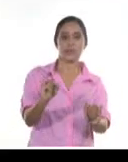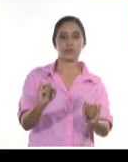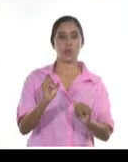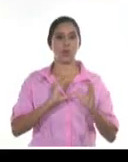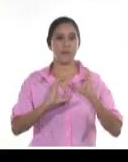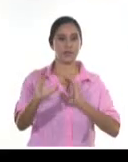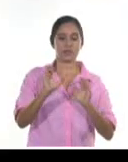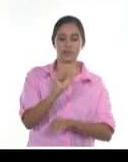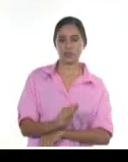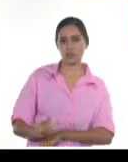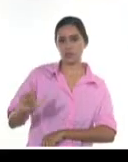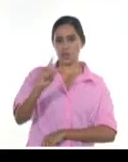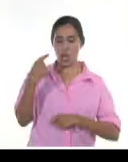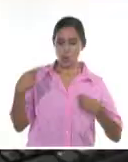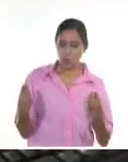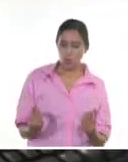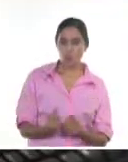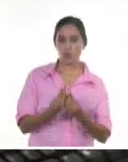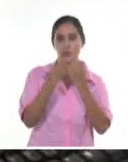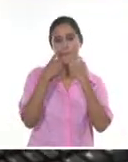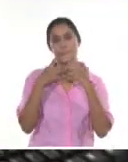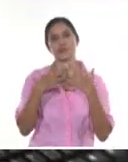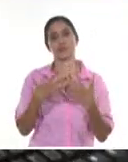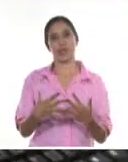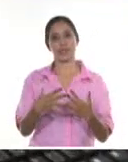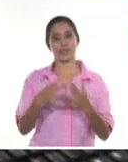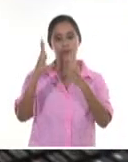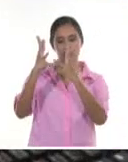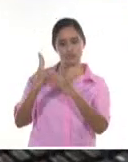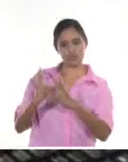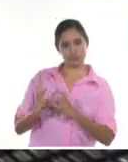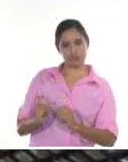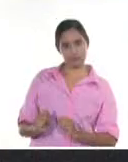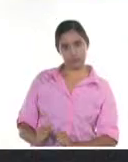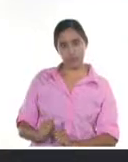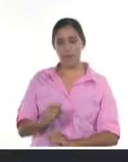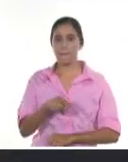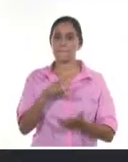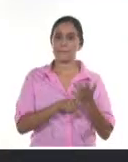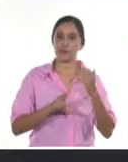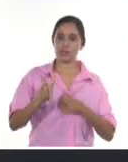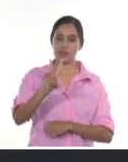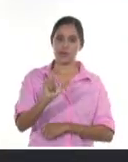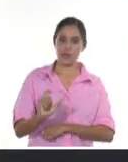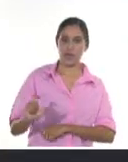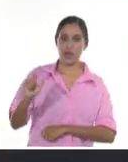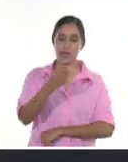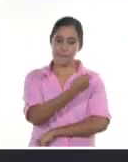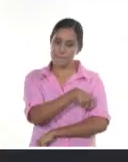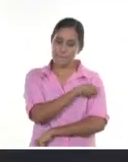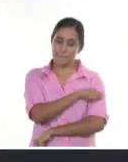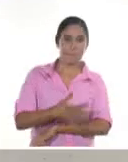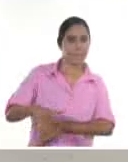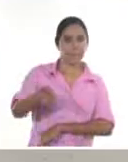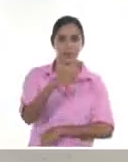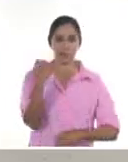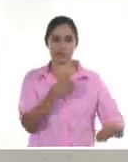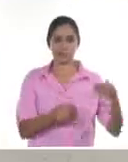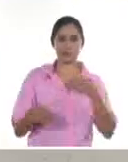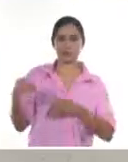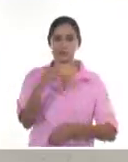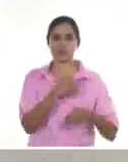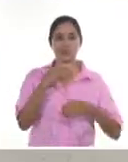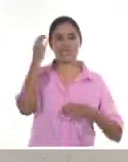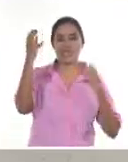social en el contexto de la rendición de cuenta villaclareña. El pueblo, con su presencia y